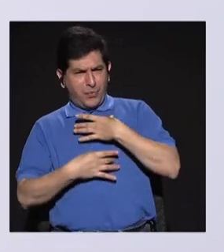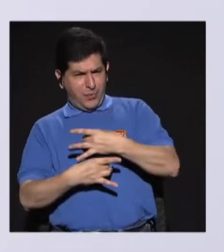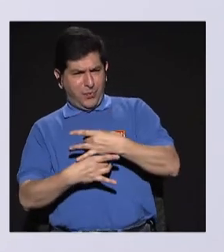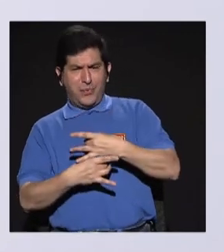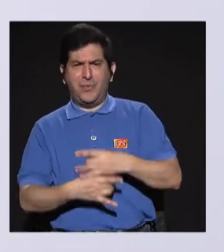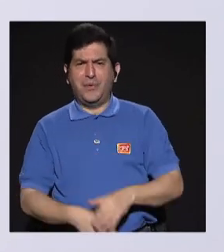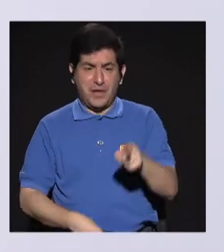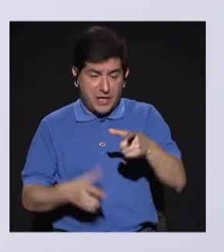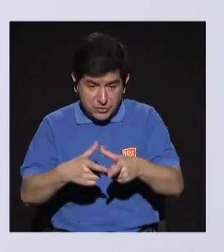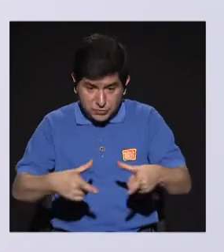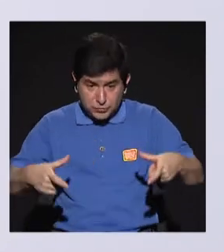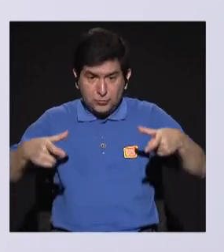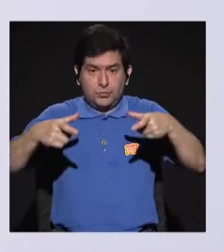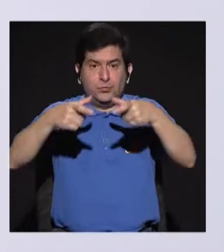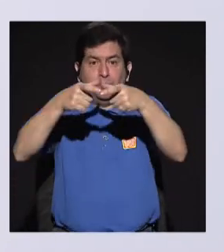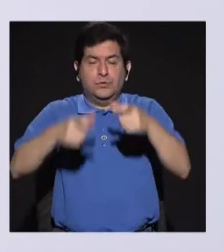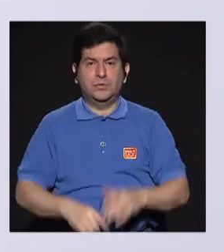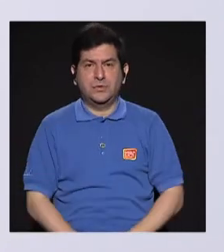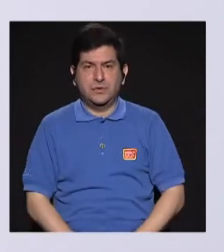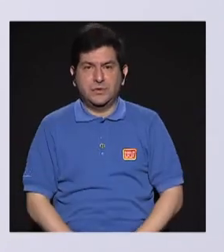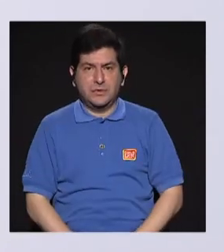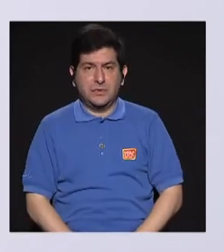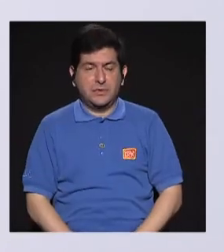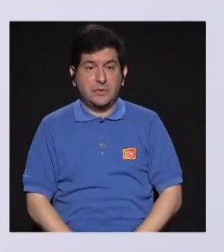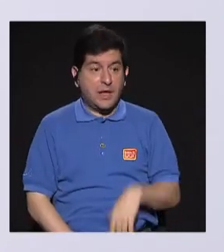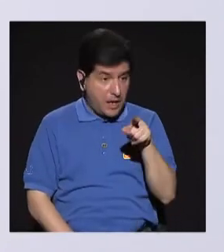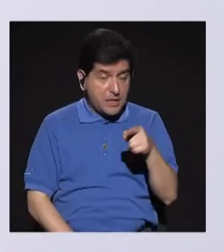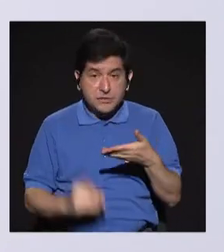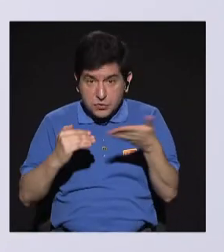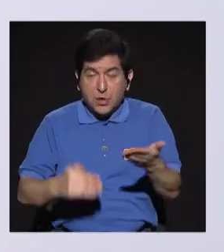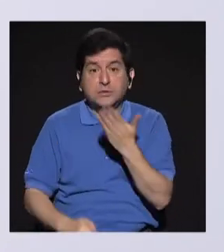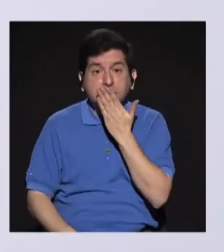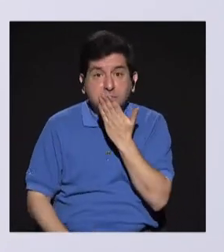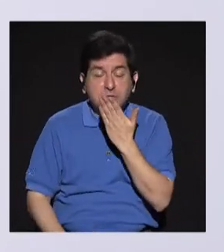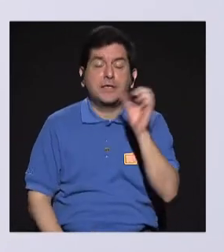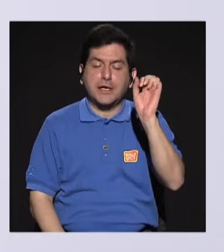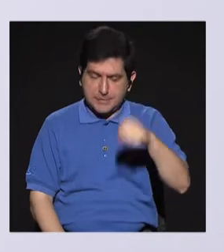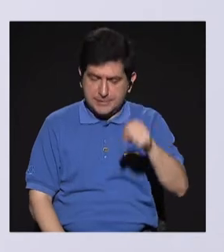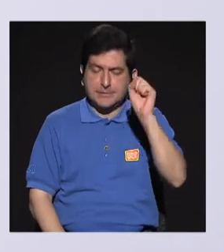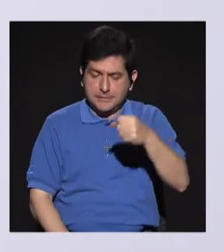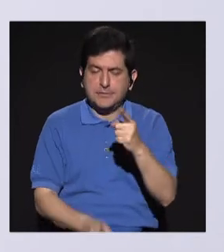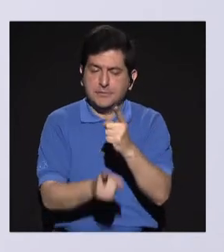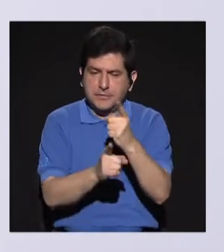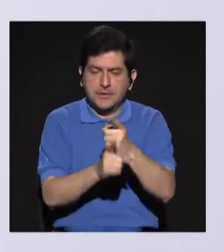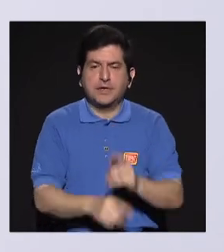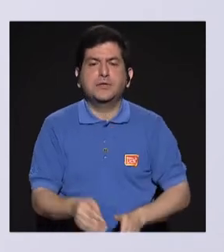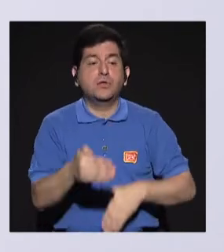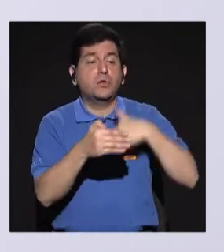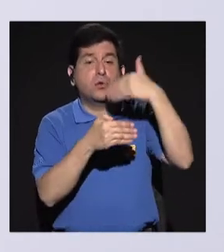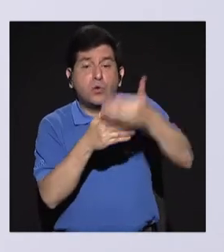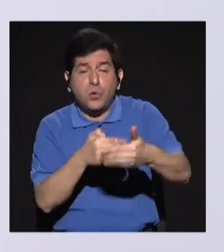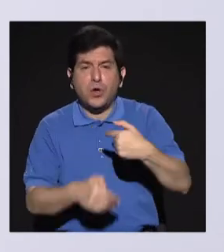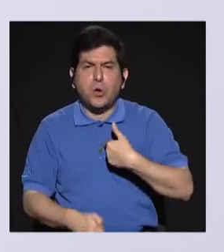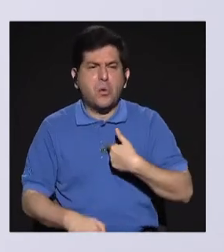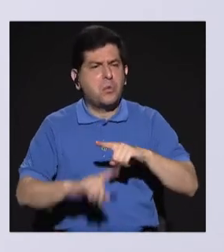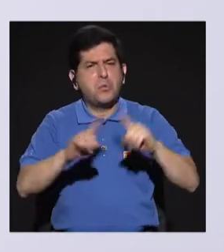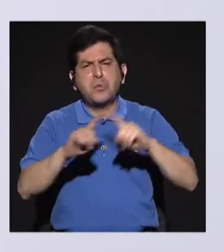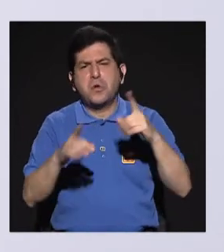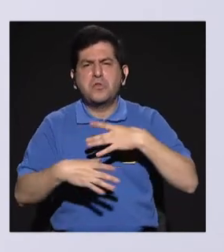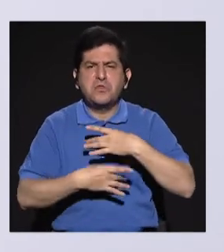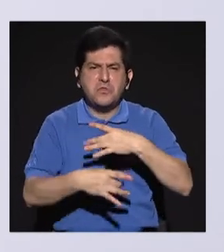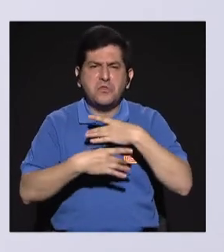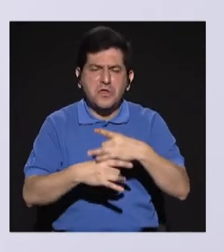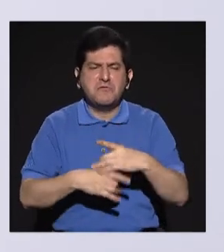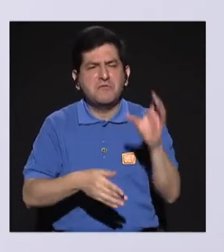llamaron mucho la atención en cerámica y después este indígenas más sirvientes indígenas y después aunque